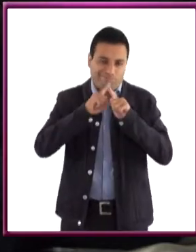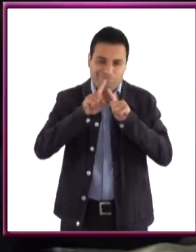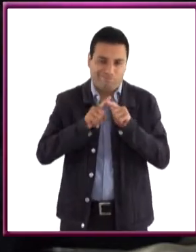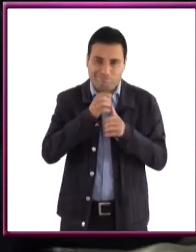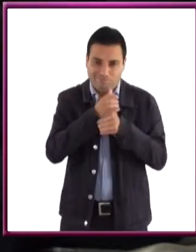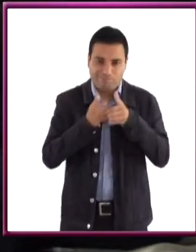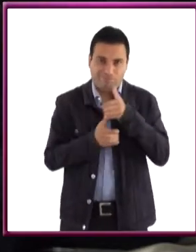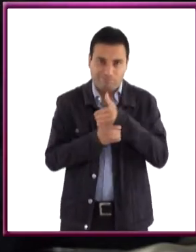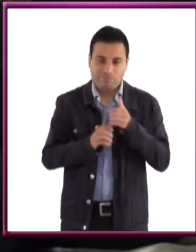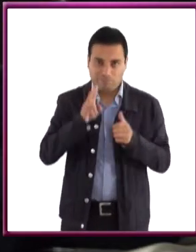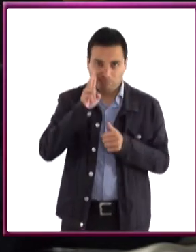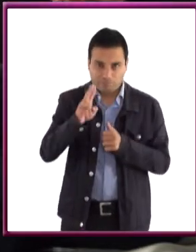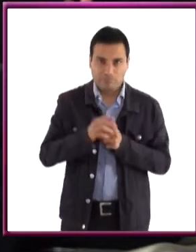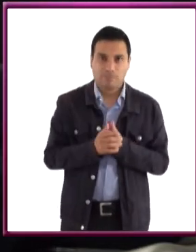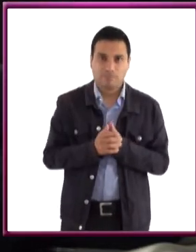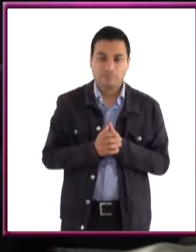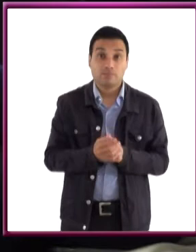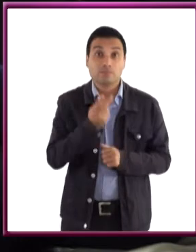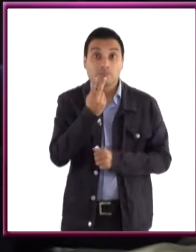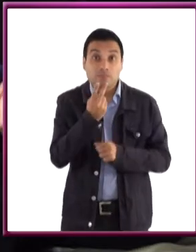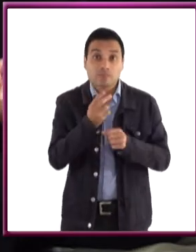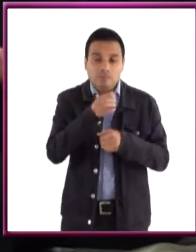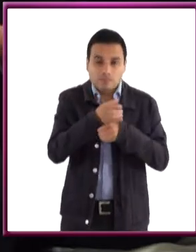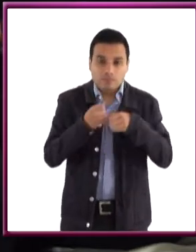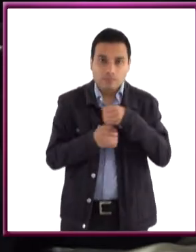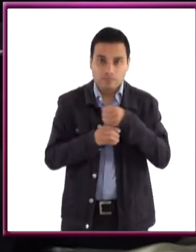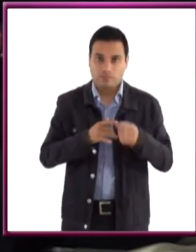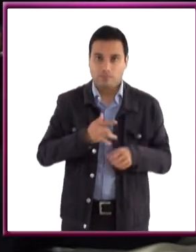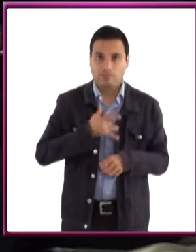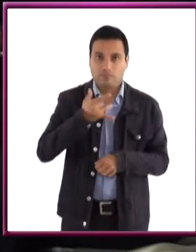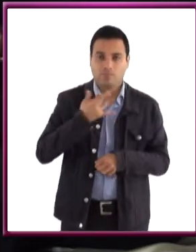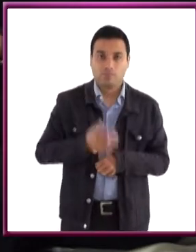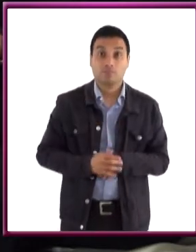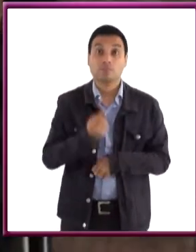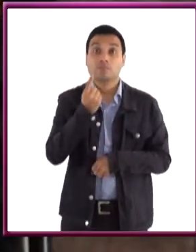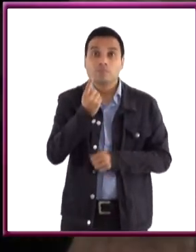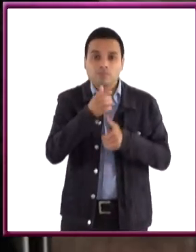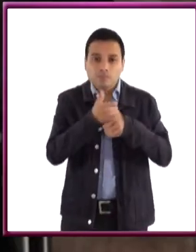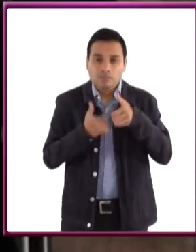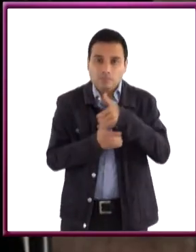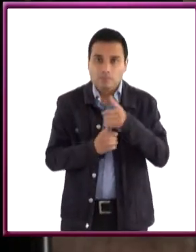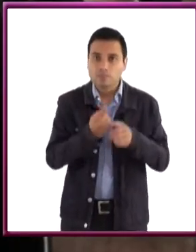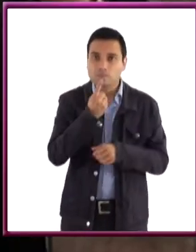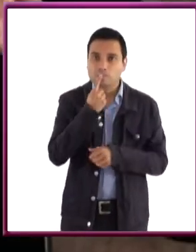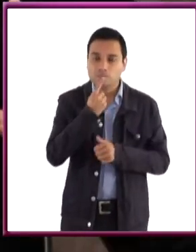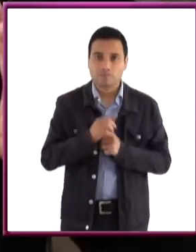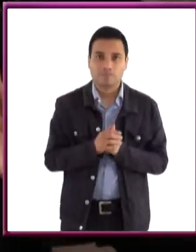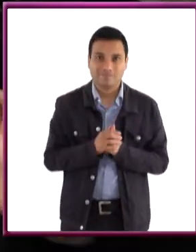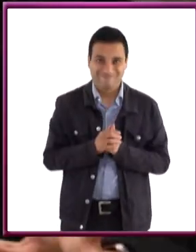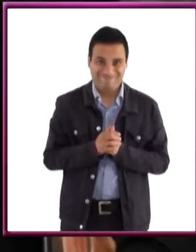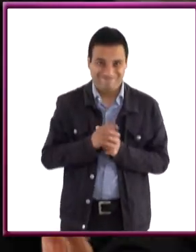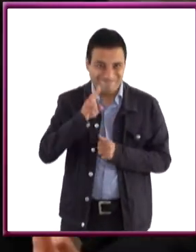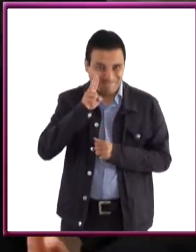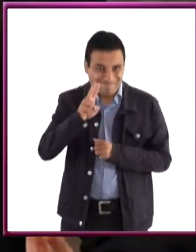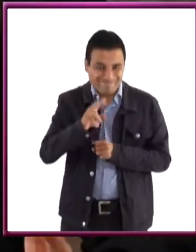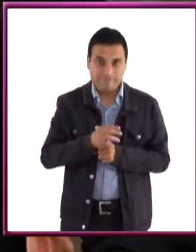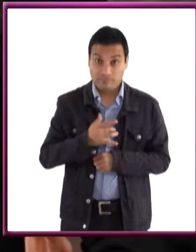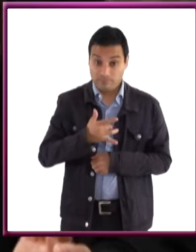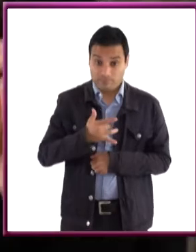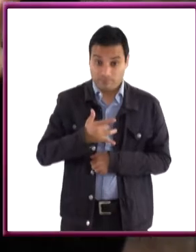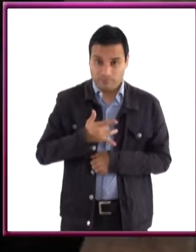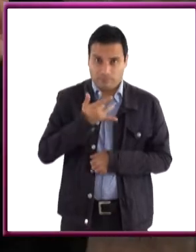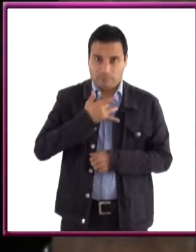¿no? 2 cosas que puedan sentir y 1 cosa que puedan probar. Y si te fijas, estamos hablando de todos los